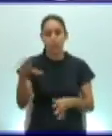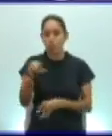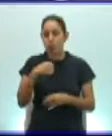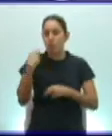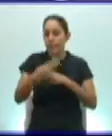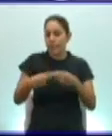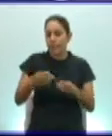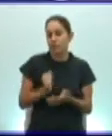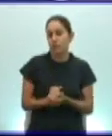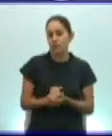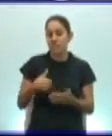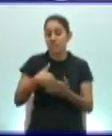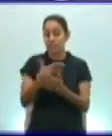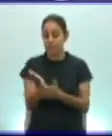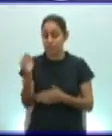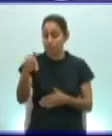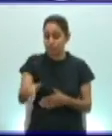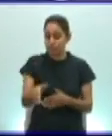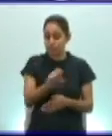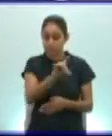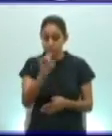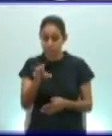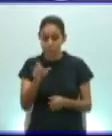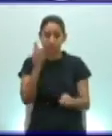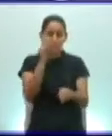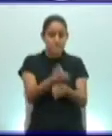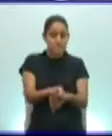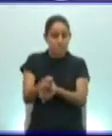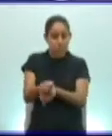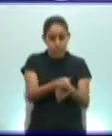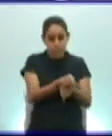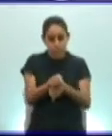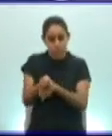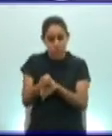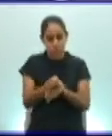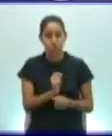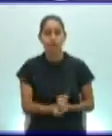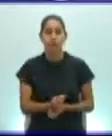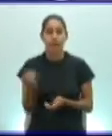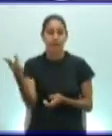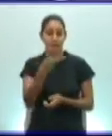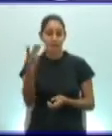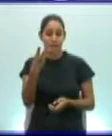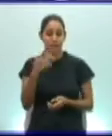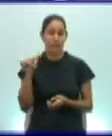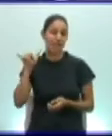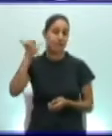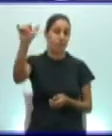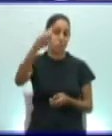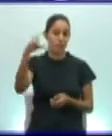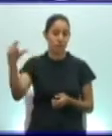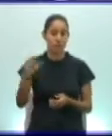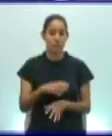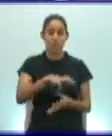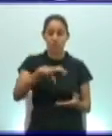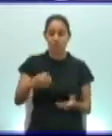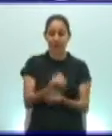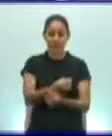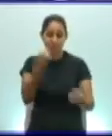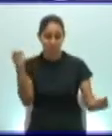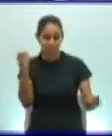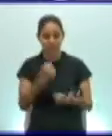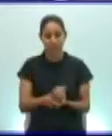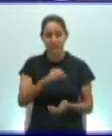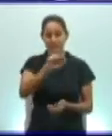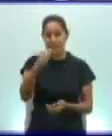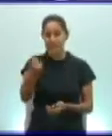día 15 y el día 15 se produce el bombardeo a los aeropuertos. 3 aeropuertos, el de Ciudad Libertad, el de San Antonio de los